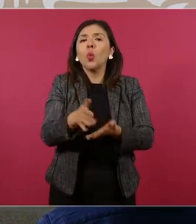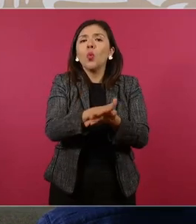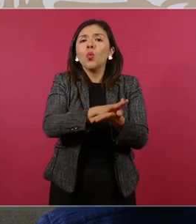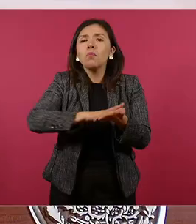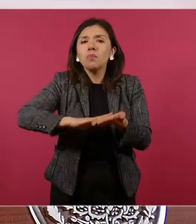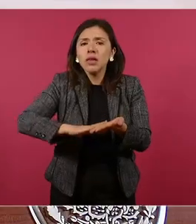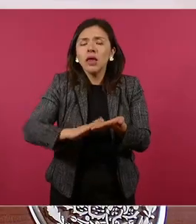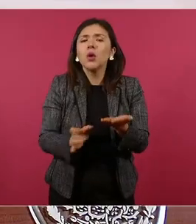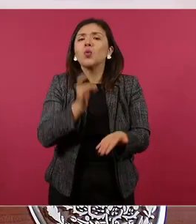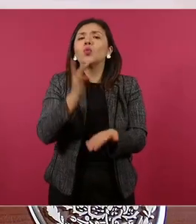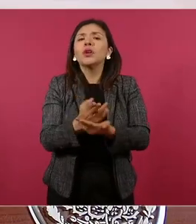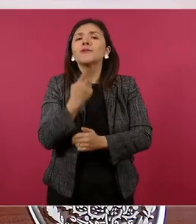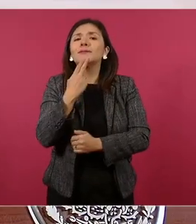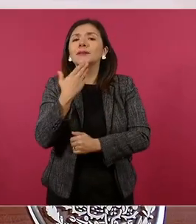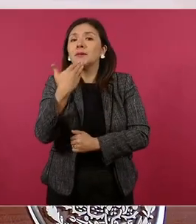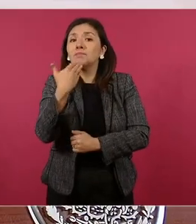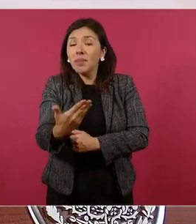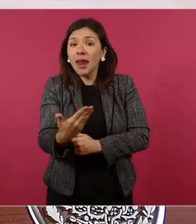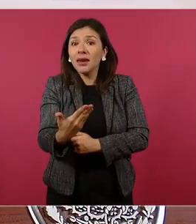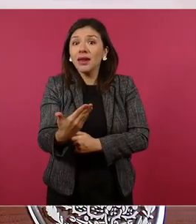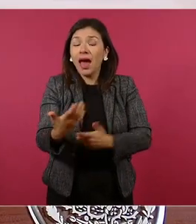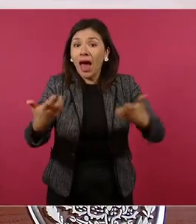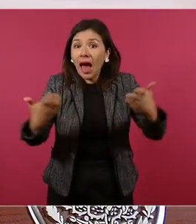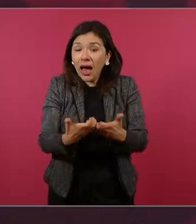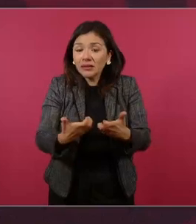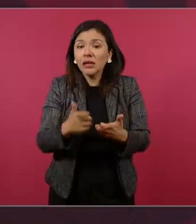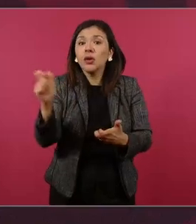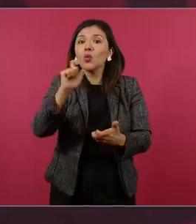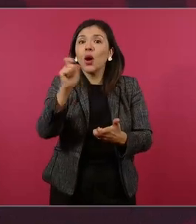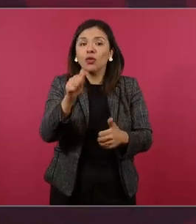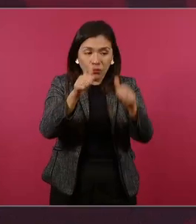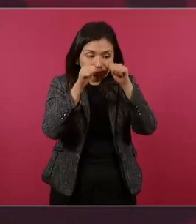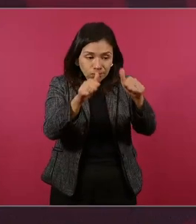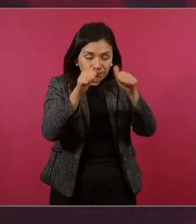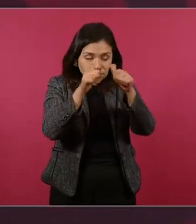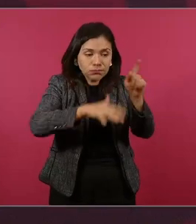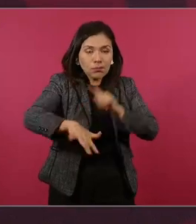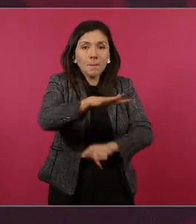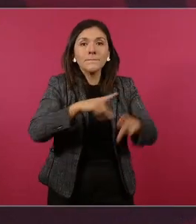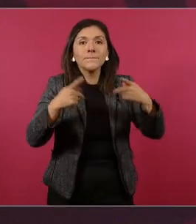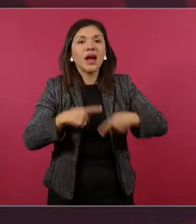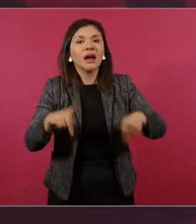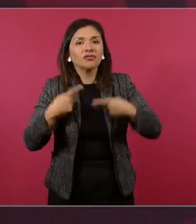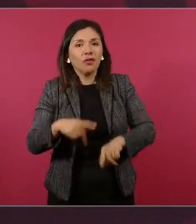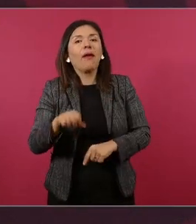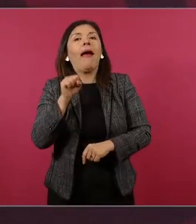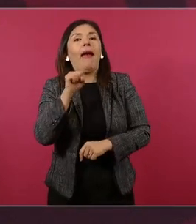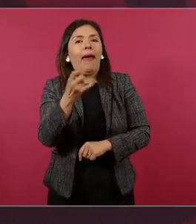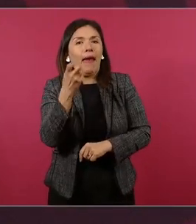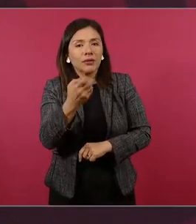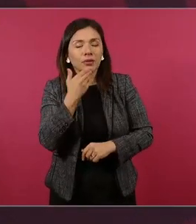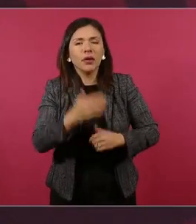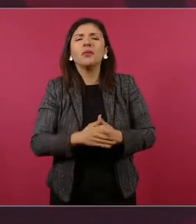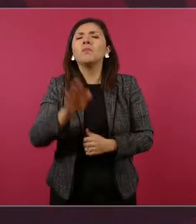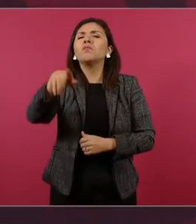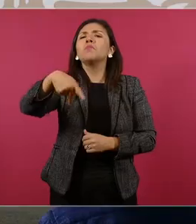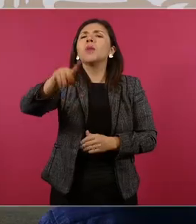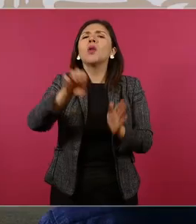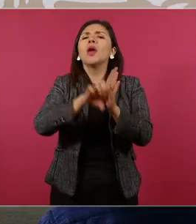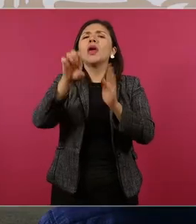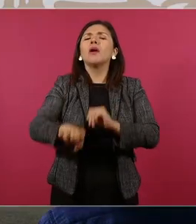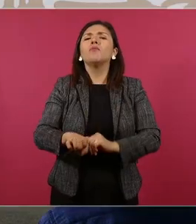solo tiene sentido y se convierte en cuando se pone al servicio los demás pero por ejemplo hecho de echarle